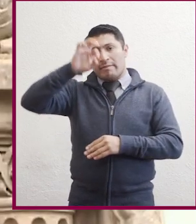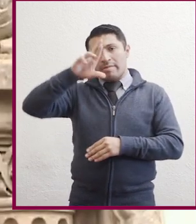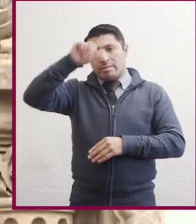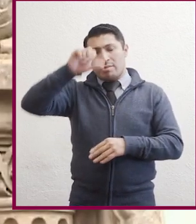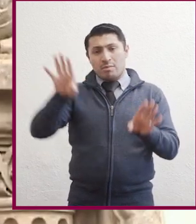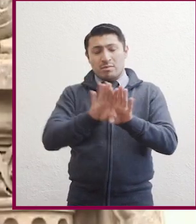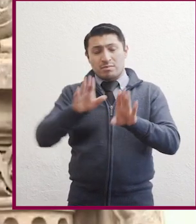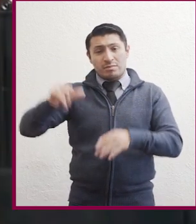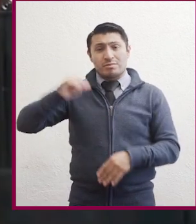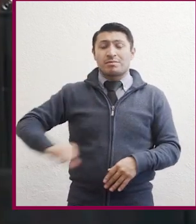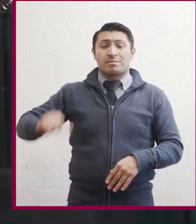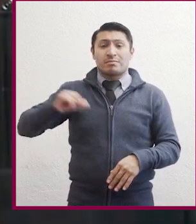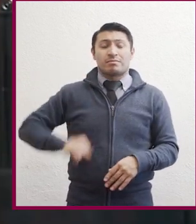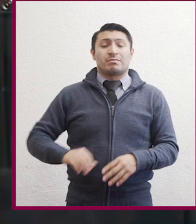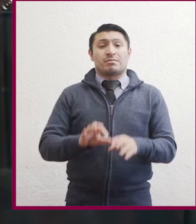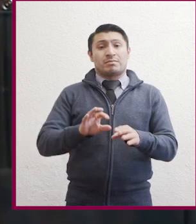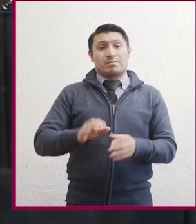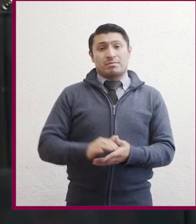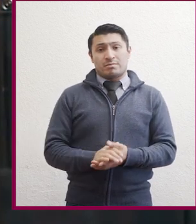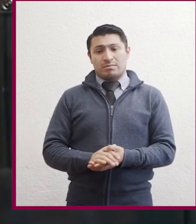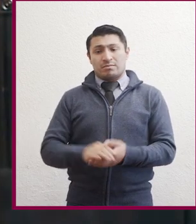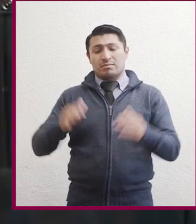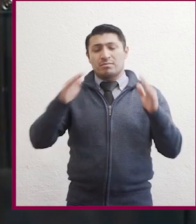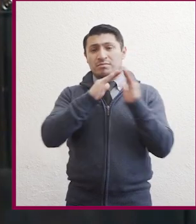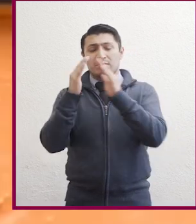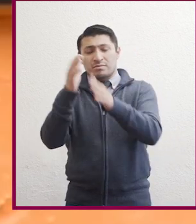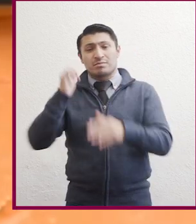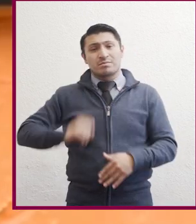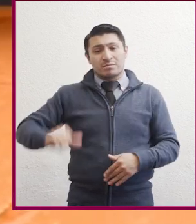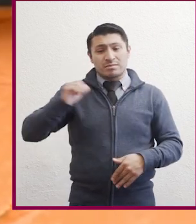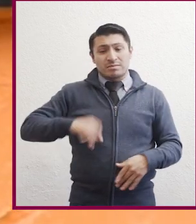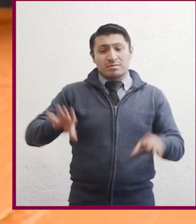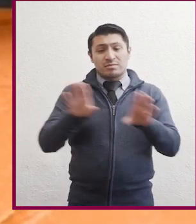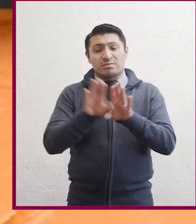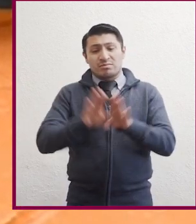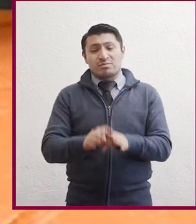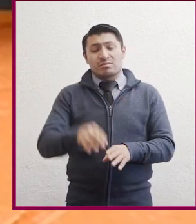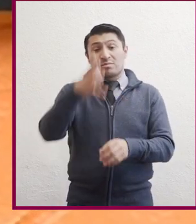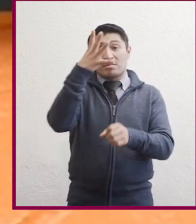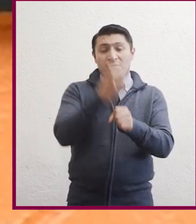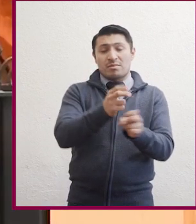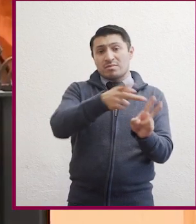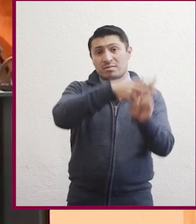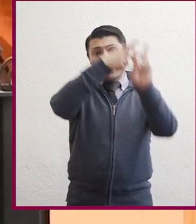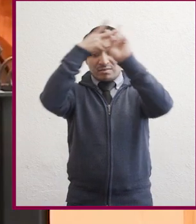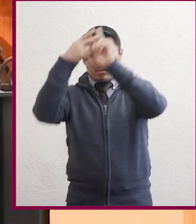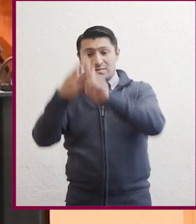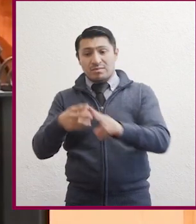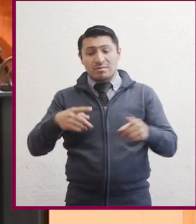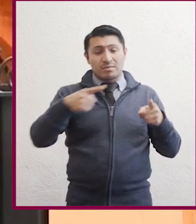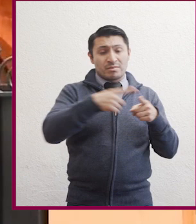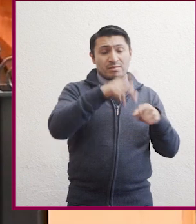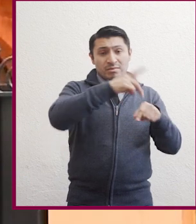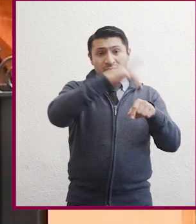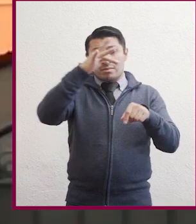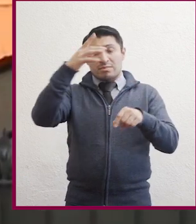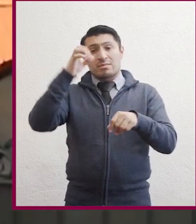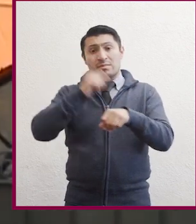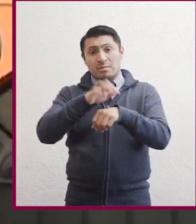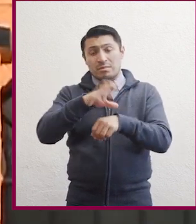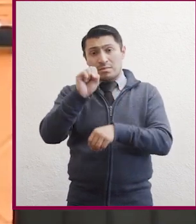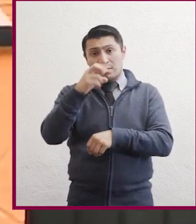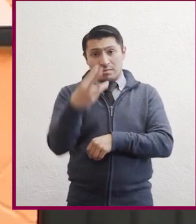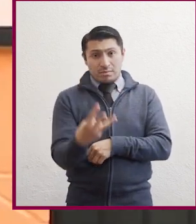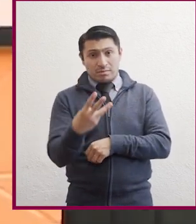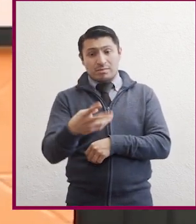colonial californiano. Entre las casas más antiguas hay que mencionar la Quinta Estrella, en diamante número 63,